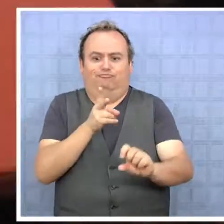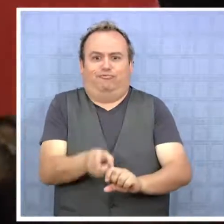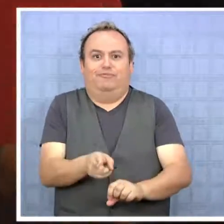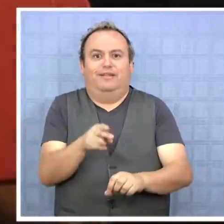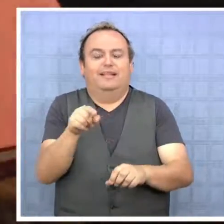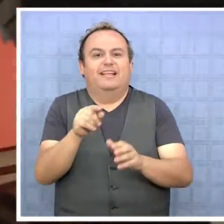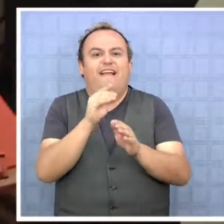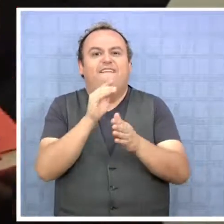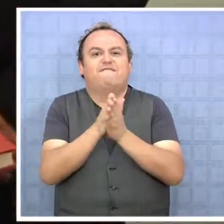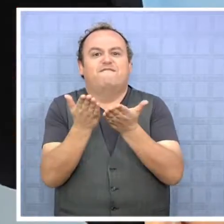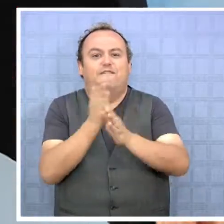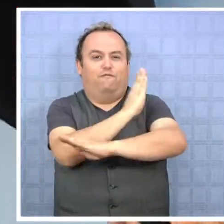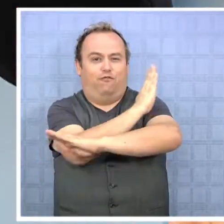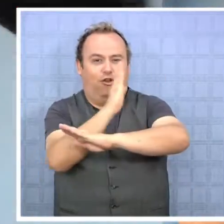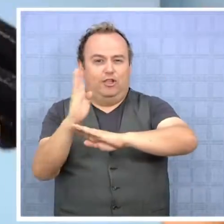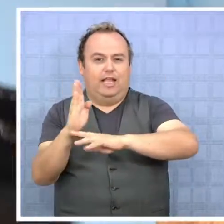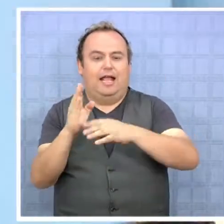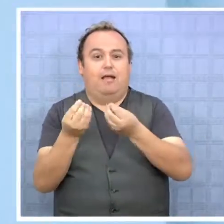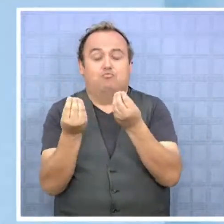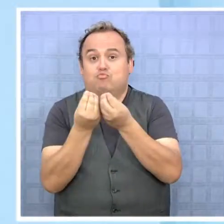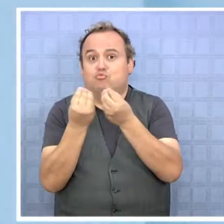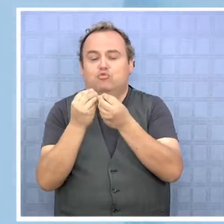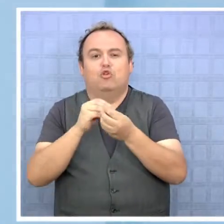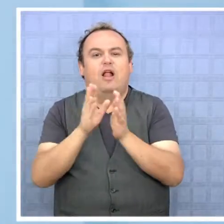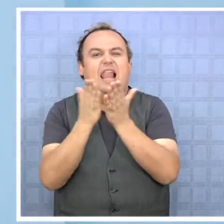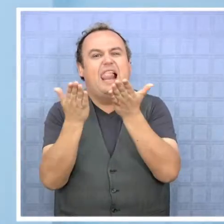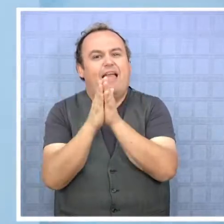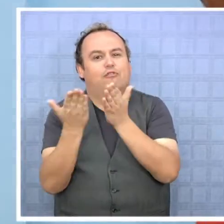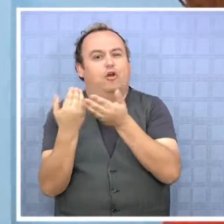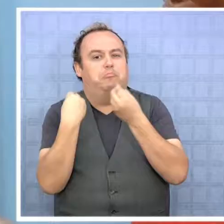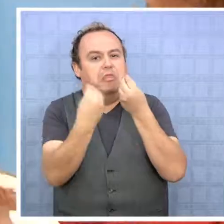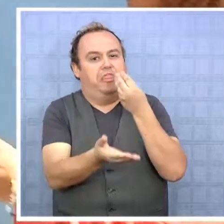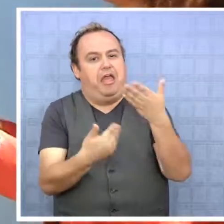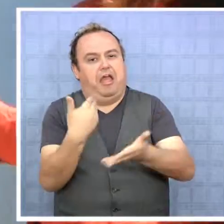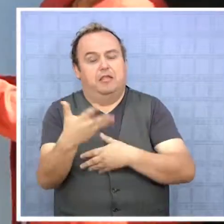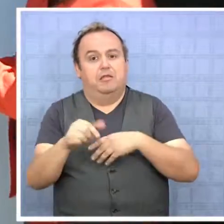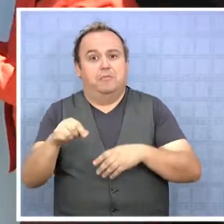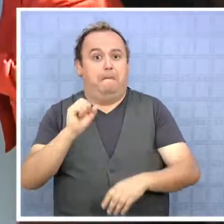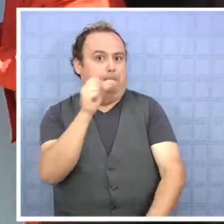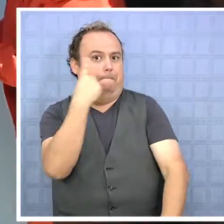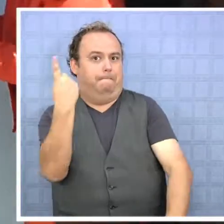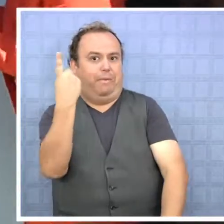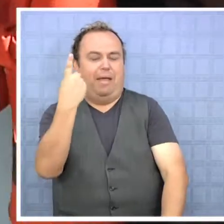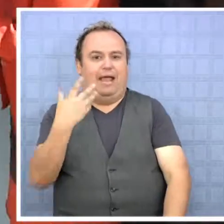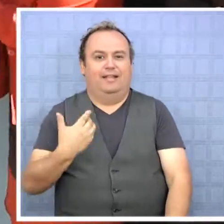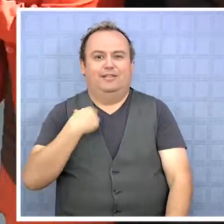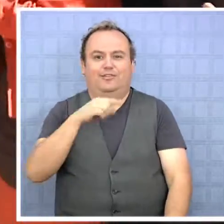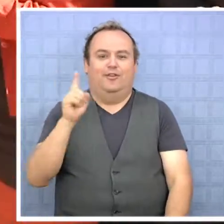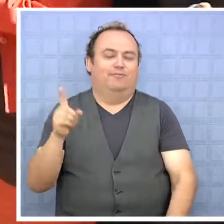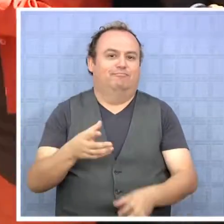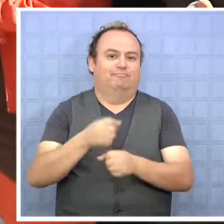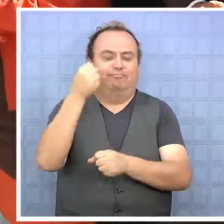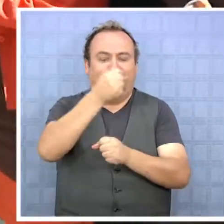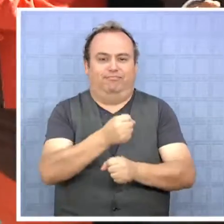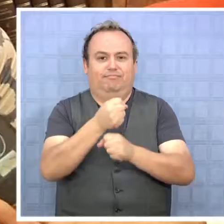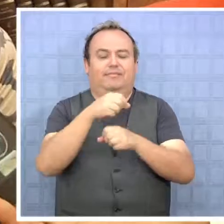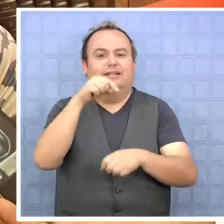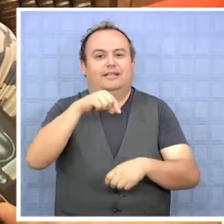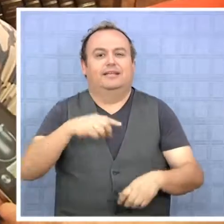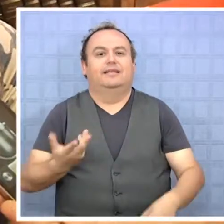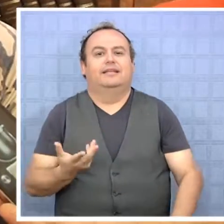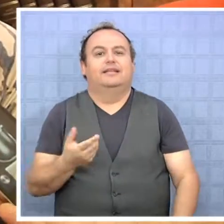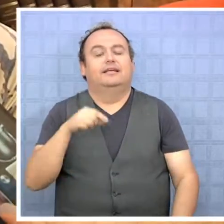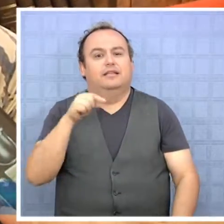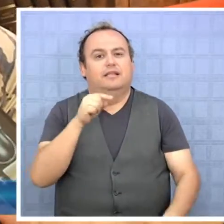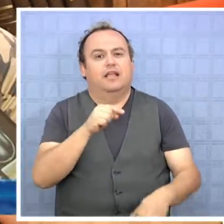biblioteca con la mayor cantidad de ejemplares donados, lo que nos pone en primer lugar. Un anhelo que teníamos hace mucho tiempo, que es poder